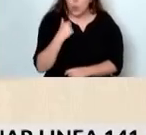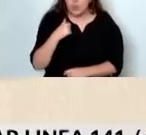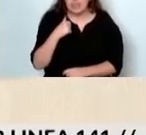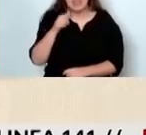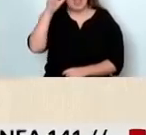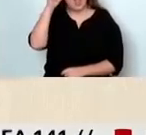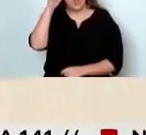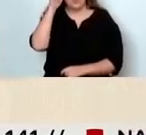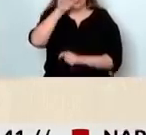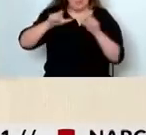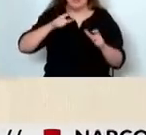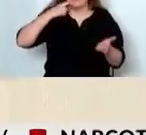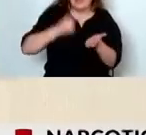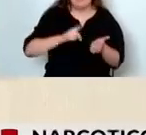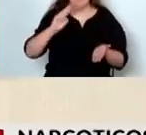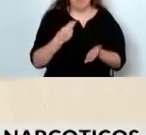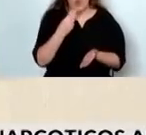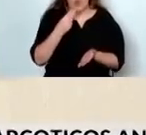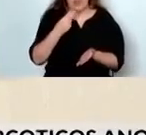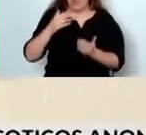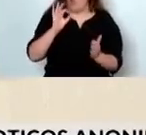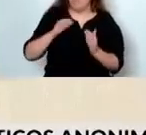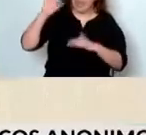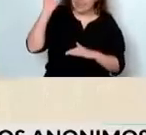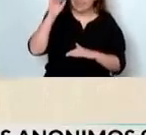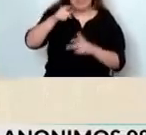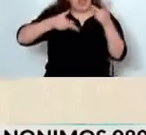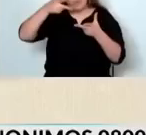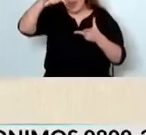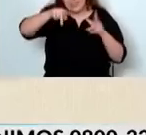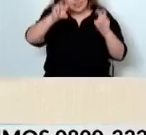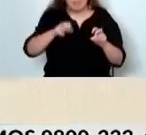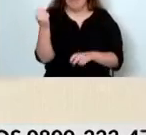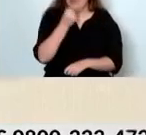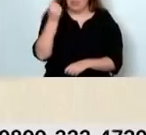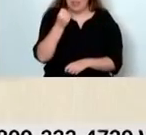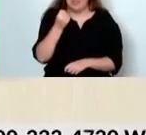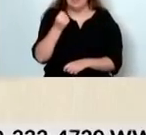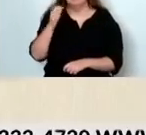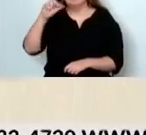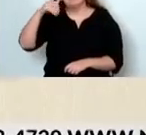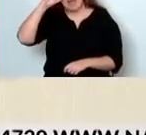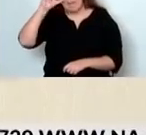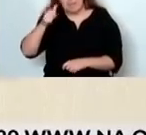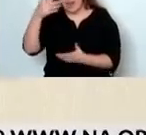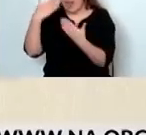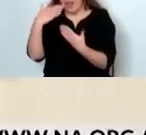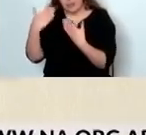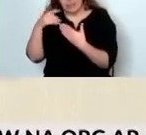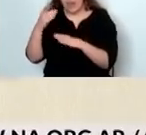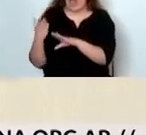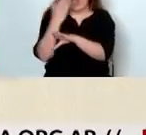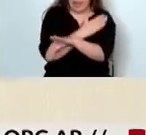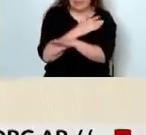suicidios. Hablemos de esto, por favor. Pero antes de ir a la charla con Pamela, yo quiero que presten atención a esta charla